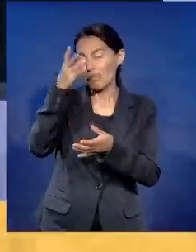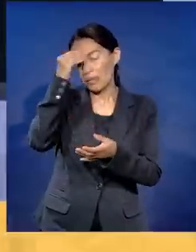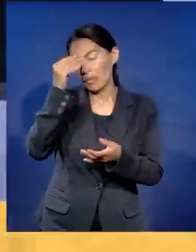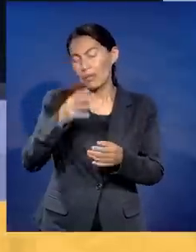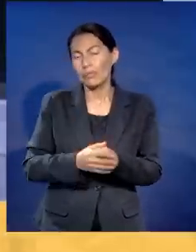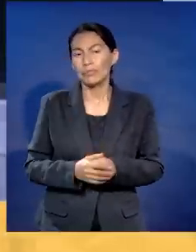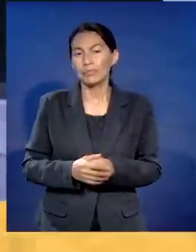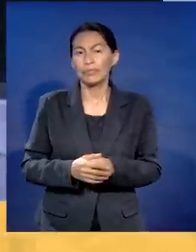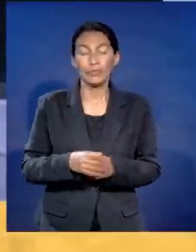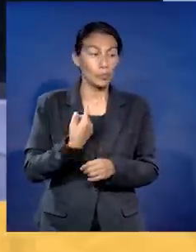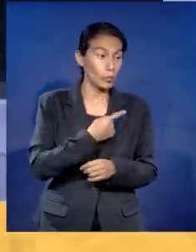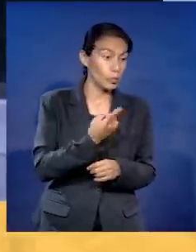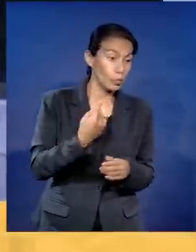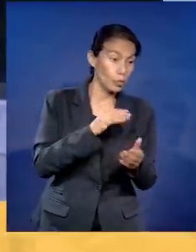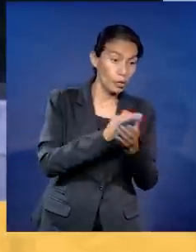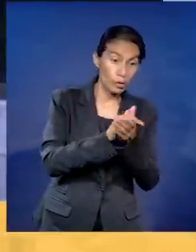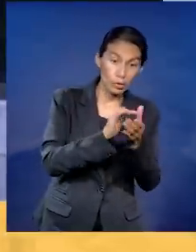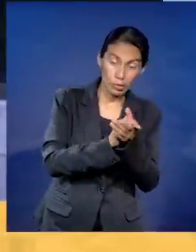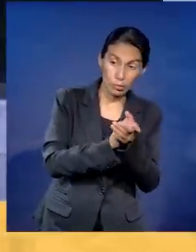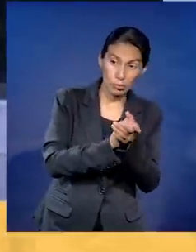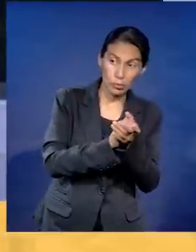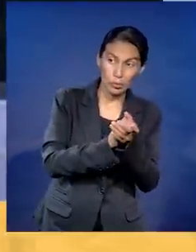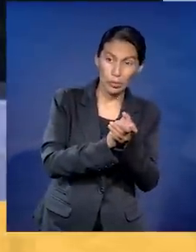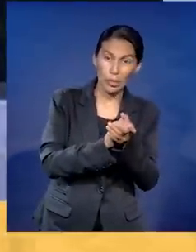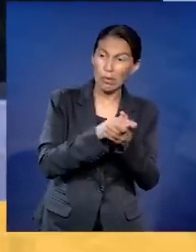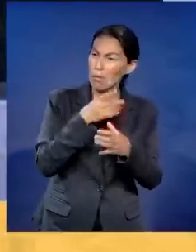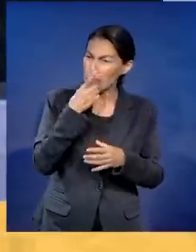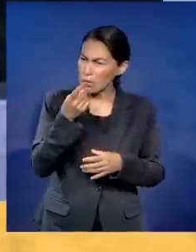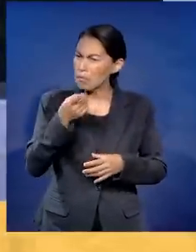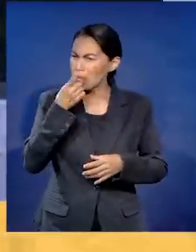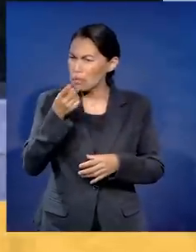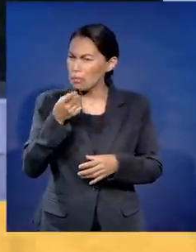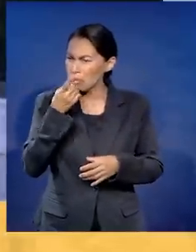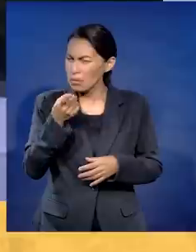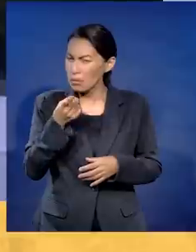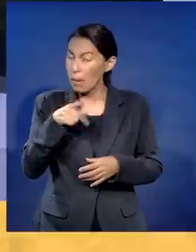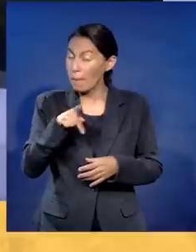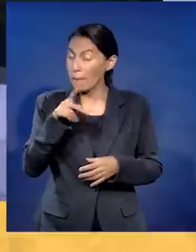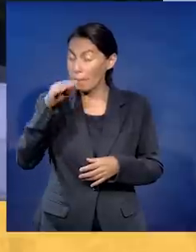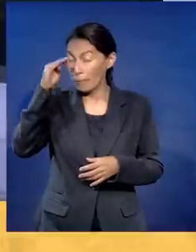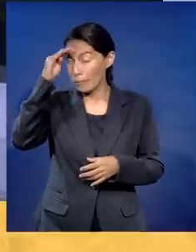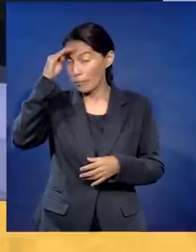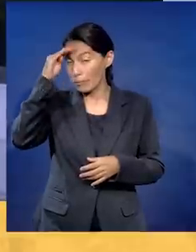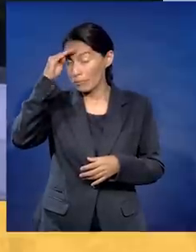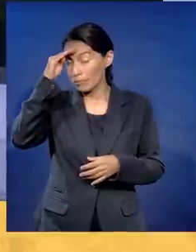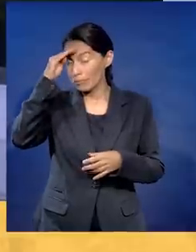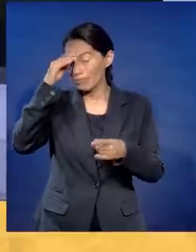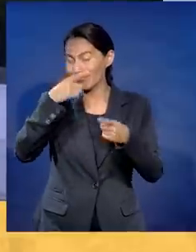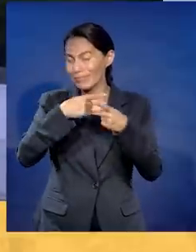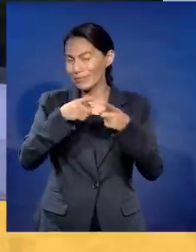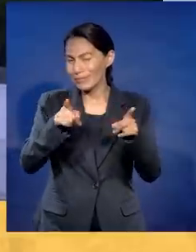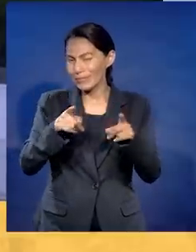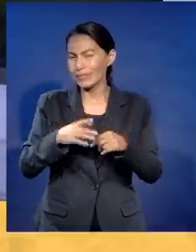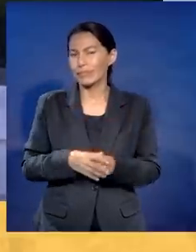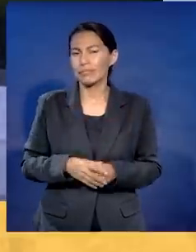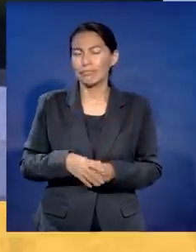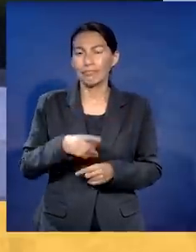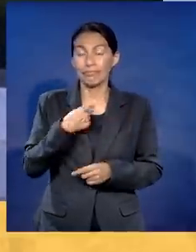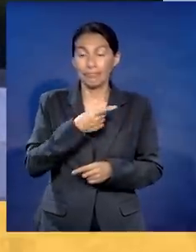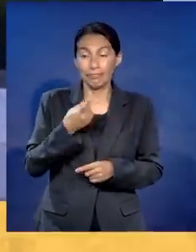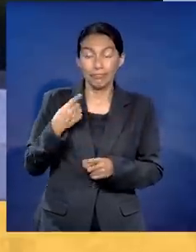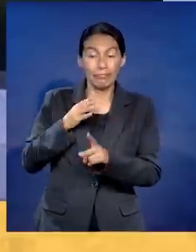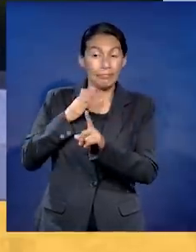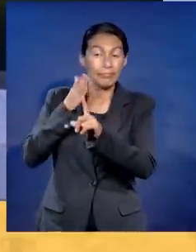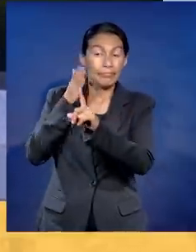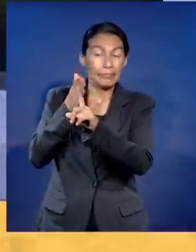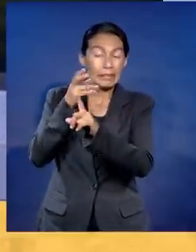Dentro de la dinámica matrimonial, cuando nos casamos, no es tan importante lo que decimos como lo que realmente pensamos.